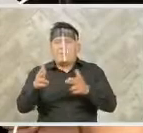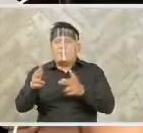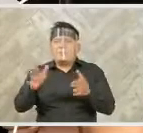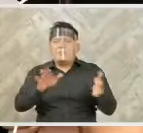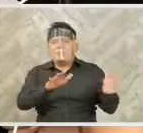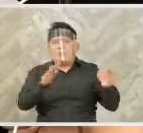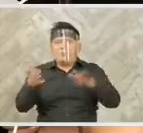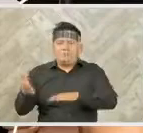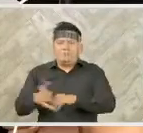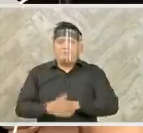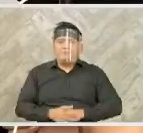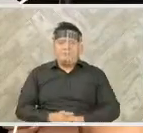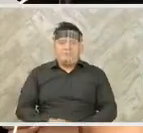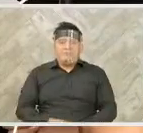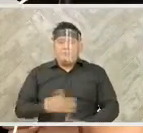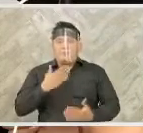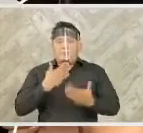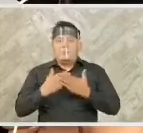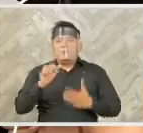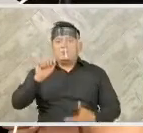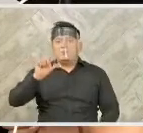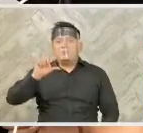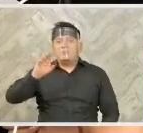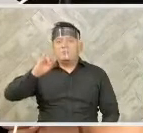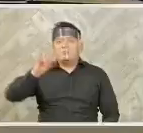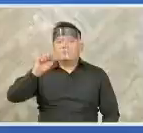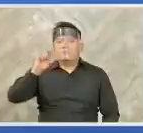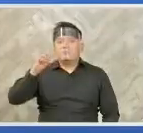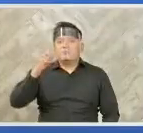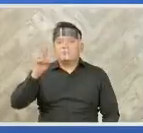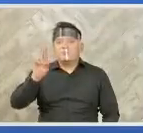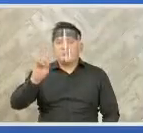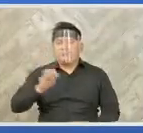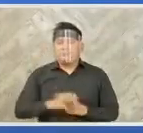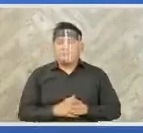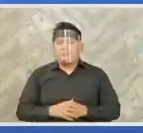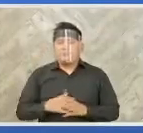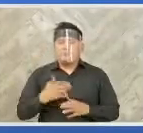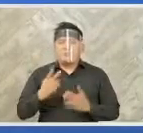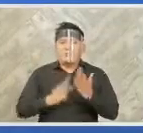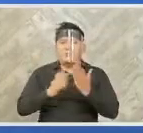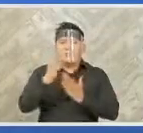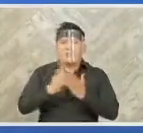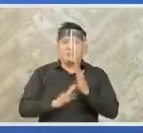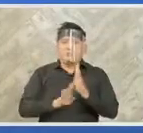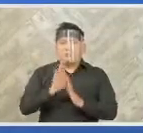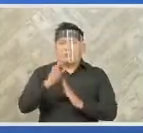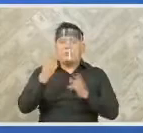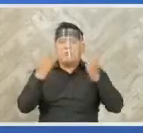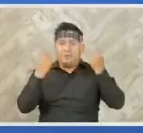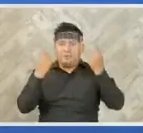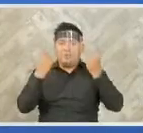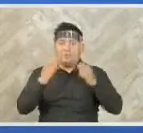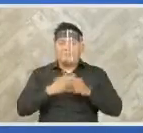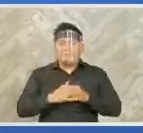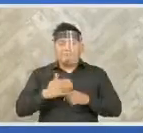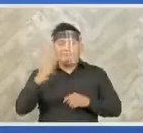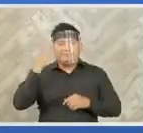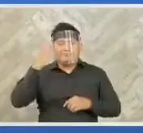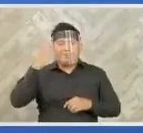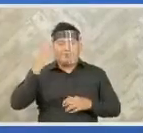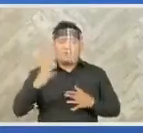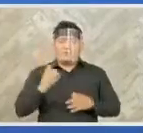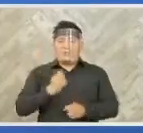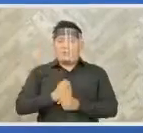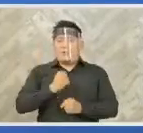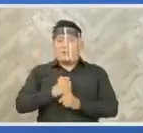gracias, Alejandro. Sin embargo, de cara a la ciudadanía, el componente del plan de desarrollo entiende que no es solamente un